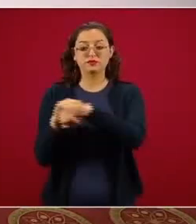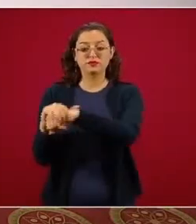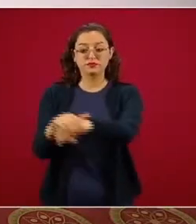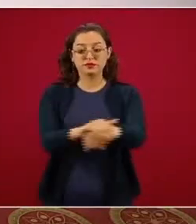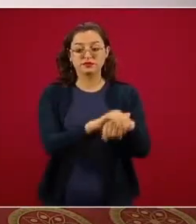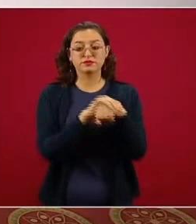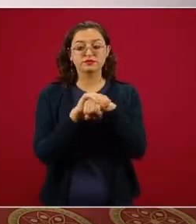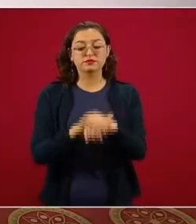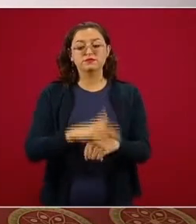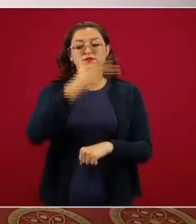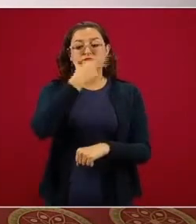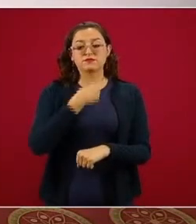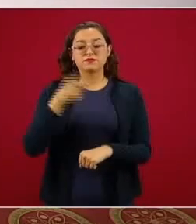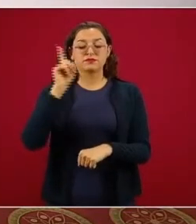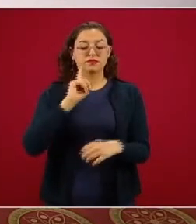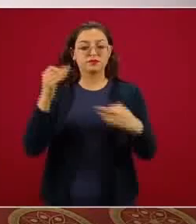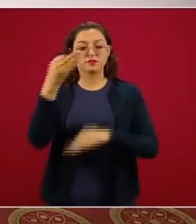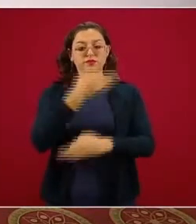amigas, amigos todos,